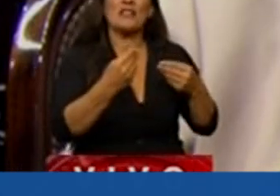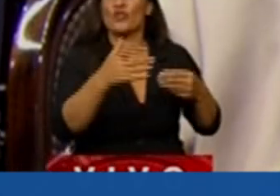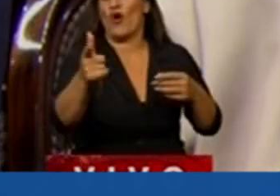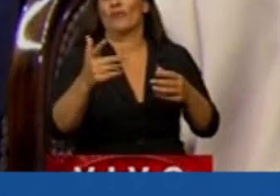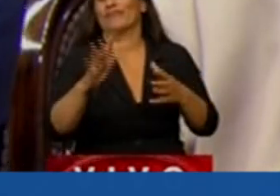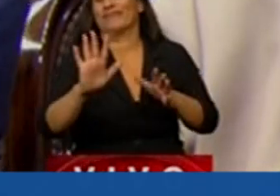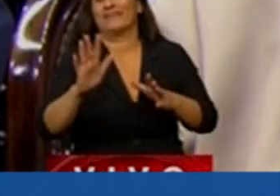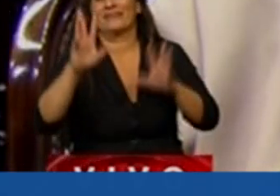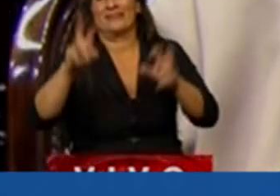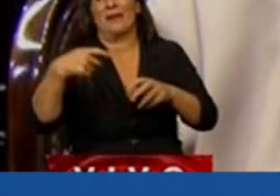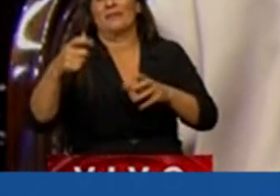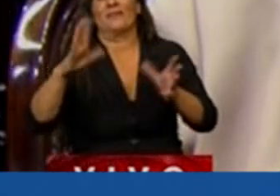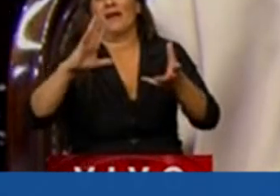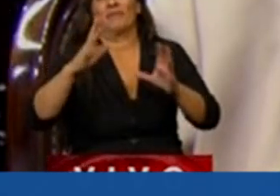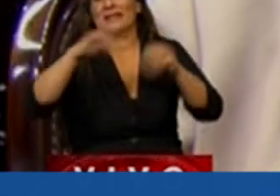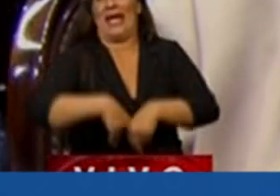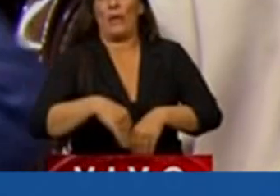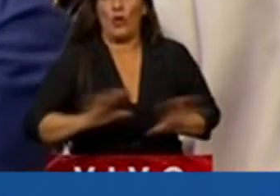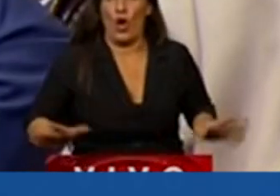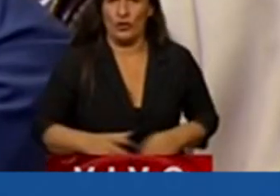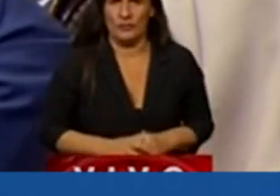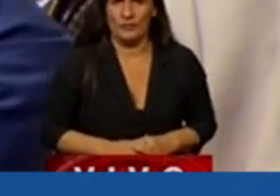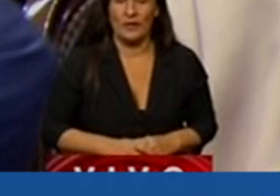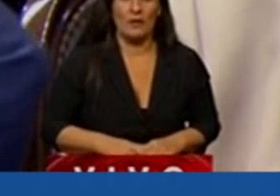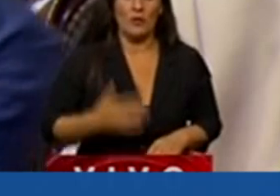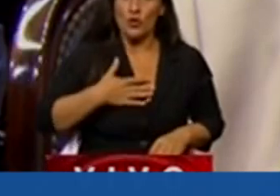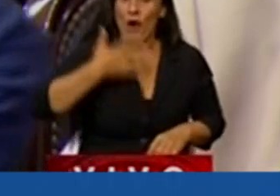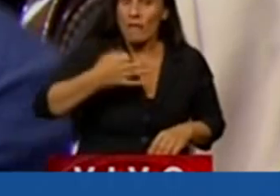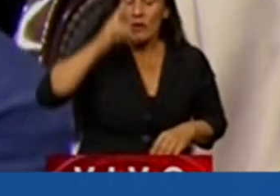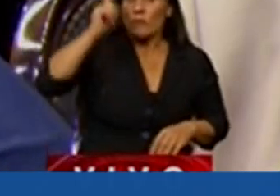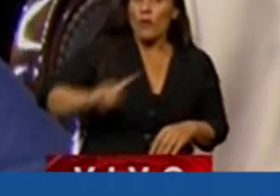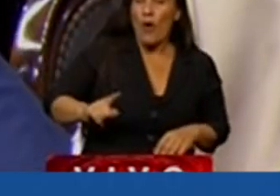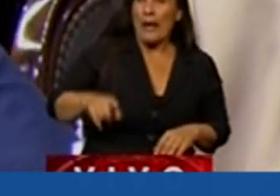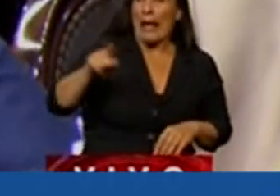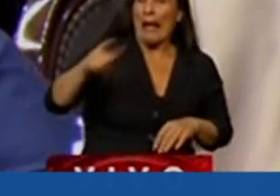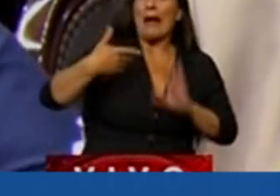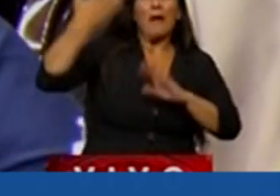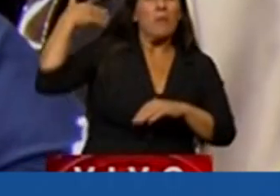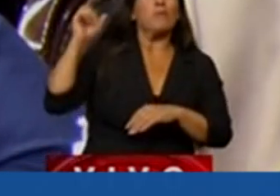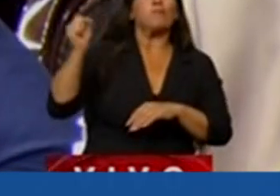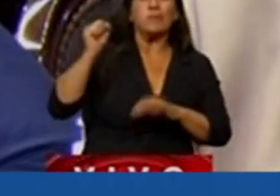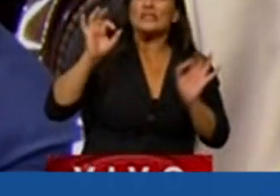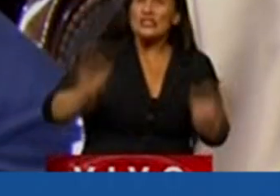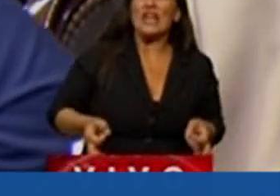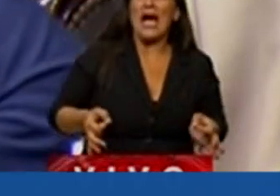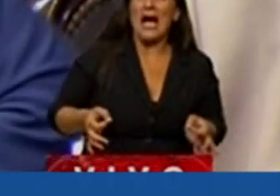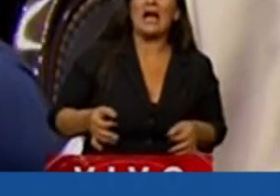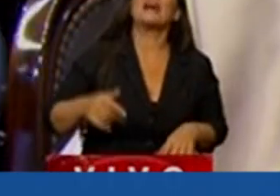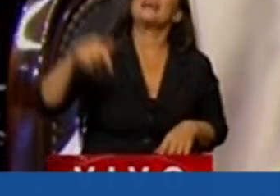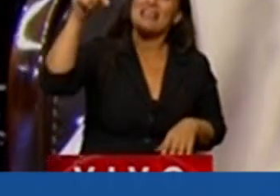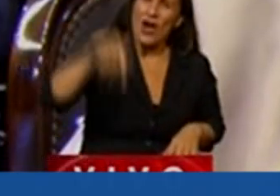sistema. Increíble que pensemos incluso, después de lo que sucedió y más allá de que algunos, inclusive